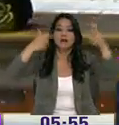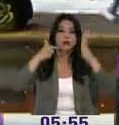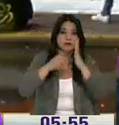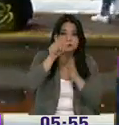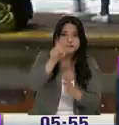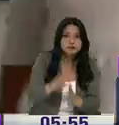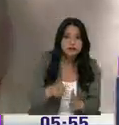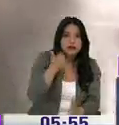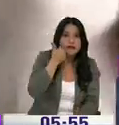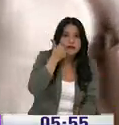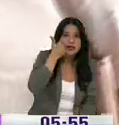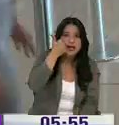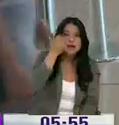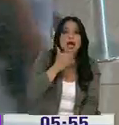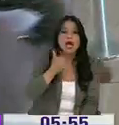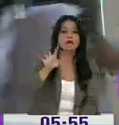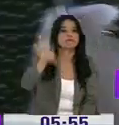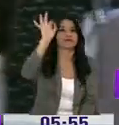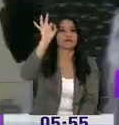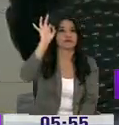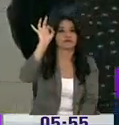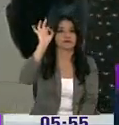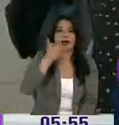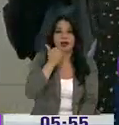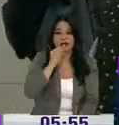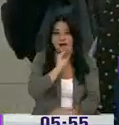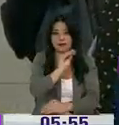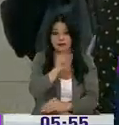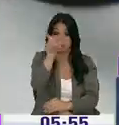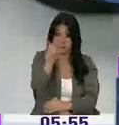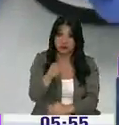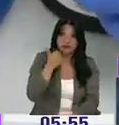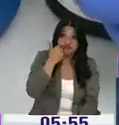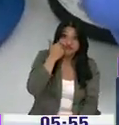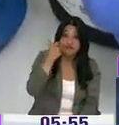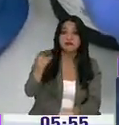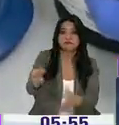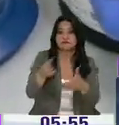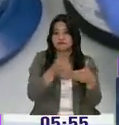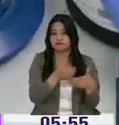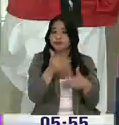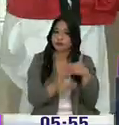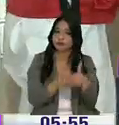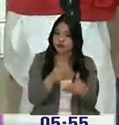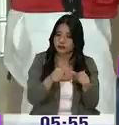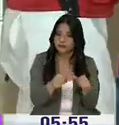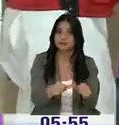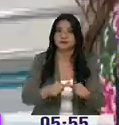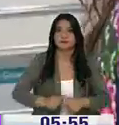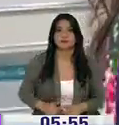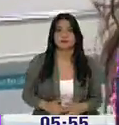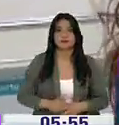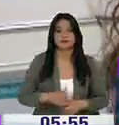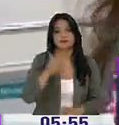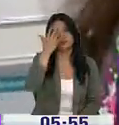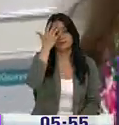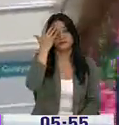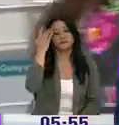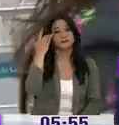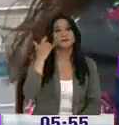a lo lejos en pasajeros. Y de ser el caso, aíslan al paciente para continuar con el procedimiento respectivo. Solamente